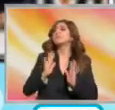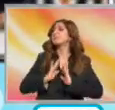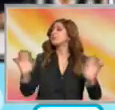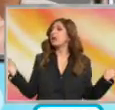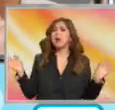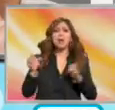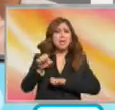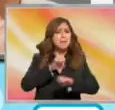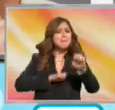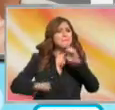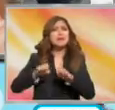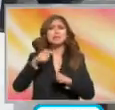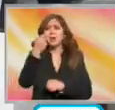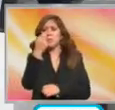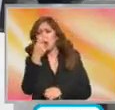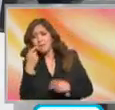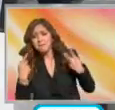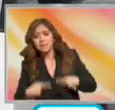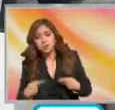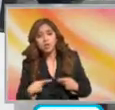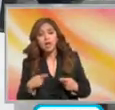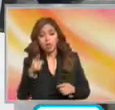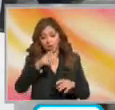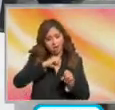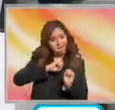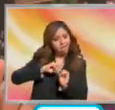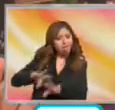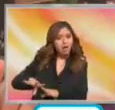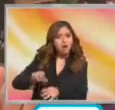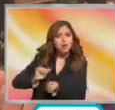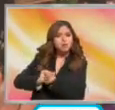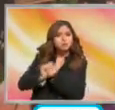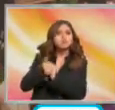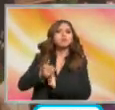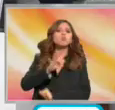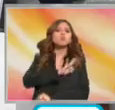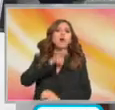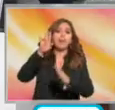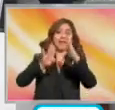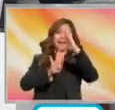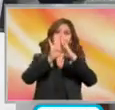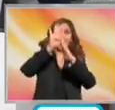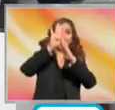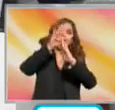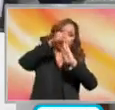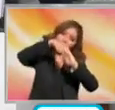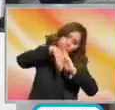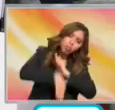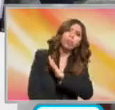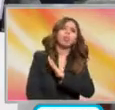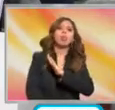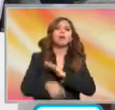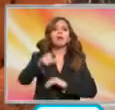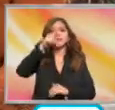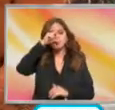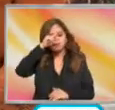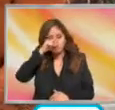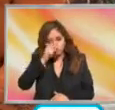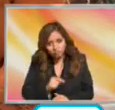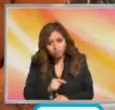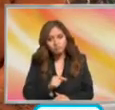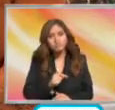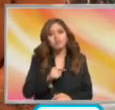lo dejo, puedo tener el riesgo de Que perder, eso- ¿no? No, De pueden se llegarte empiece a hundir. corrientes Sí. calientes que